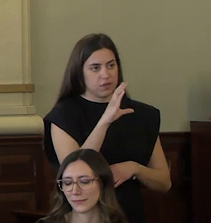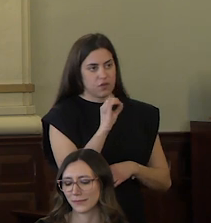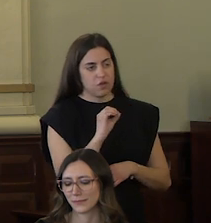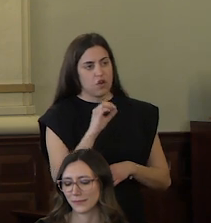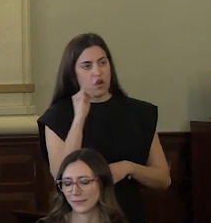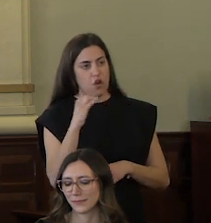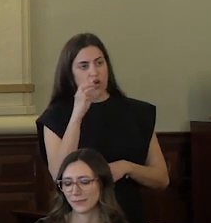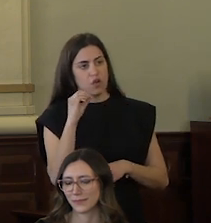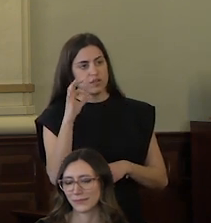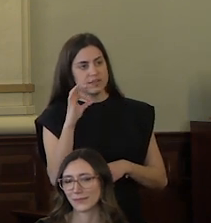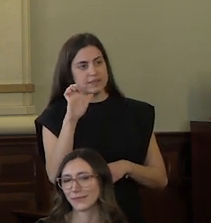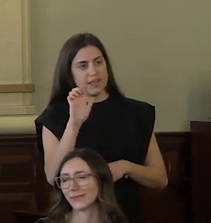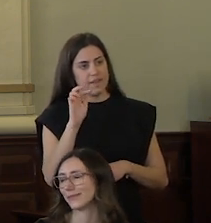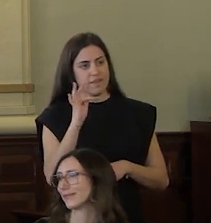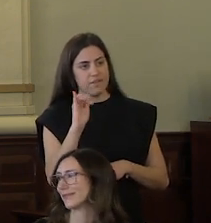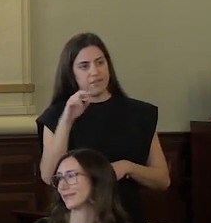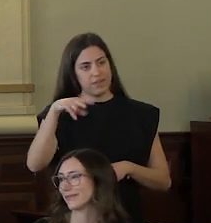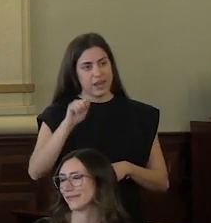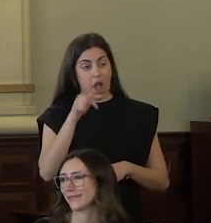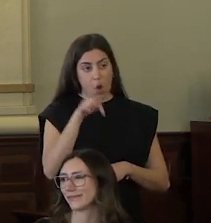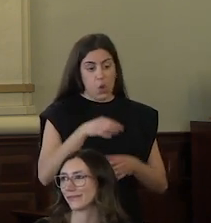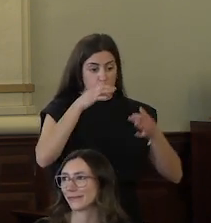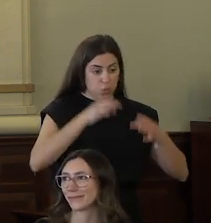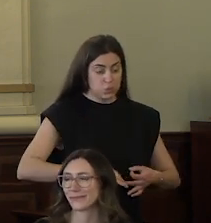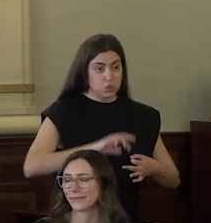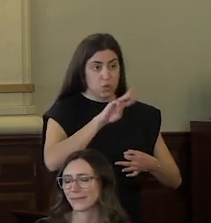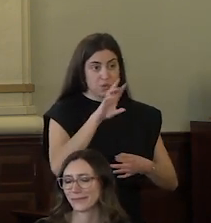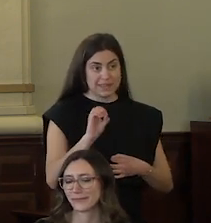hace justo hoy 30 años, Francisco y Josefina